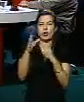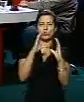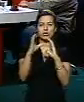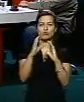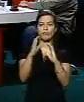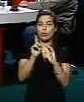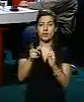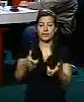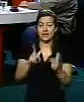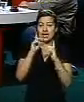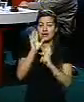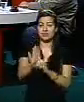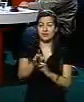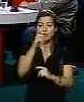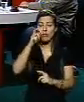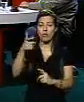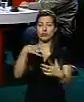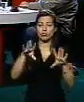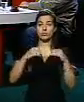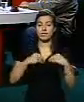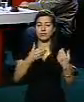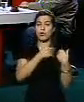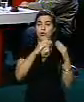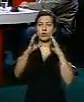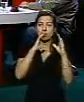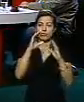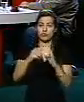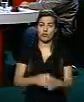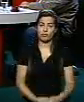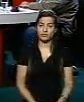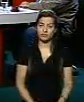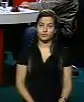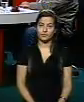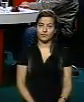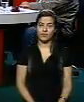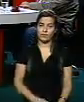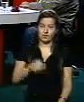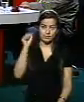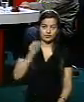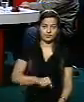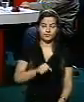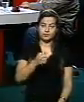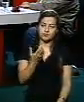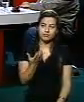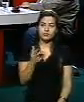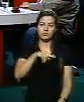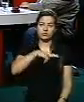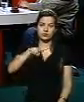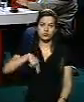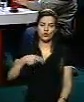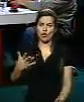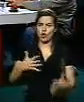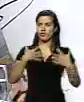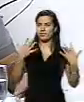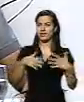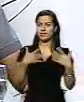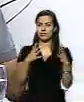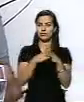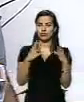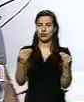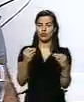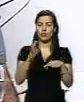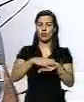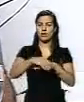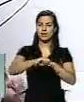posibilidad del pueblo asumiendo la comunicación. Jesús. Sí, bueno, nosotros estamos muy contentos en función del